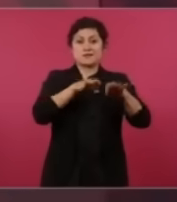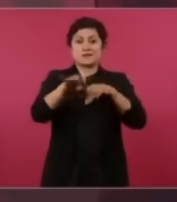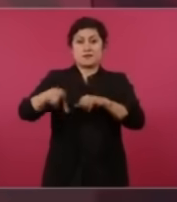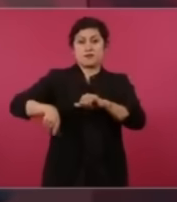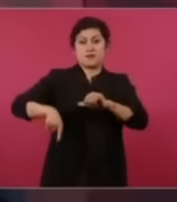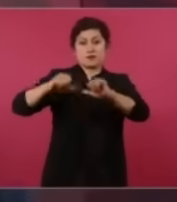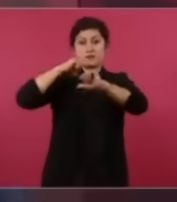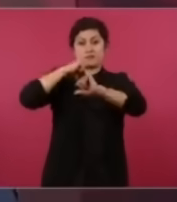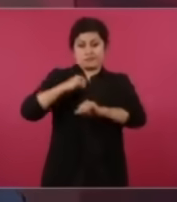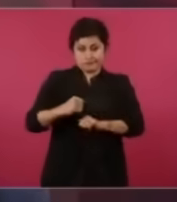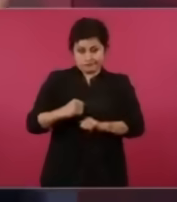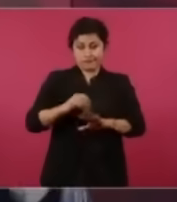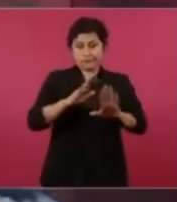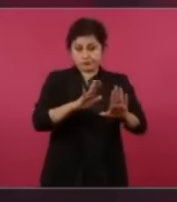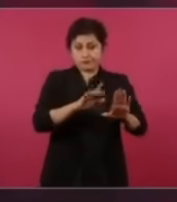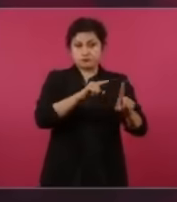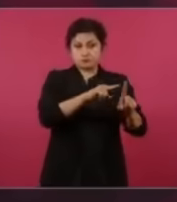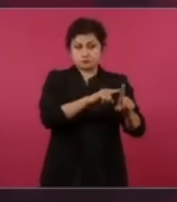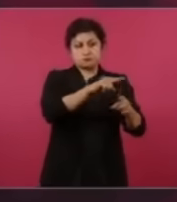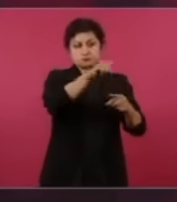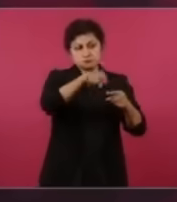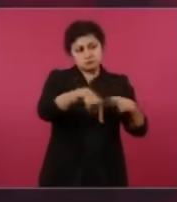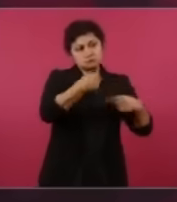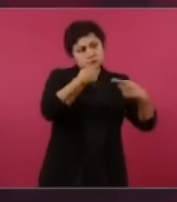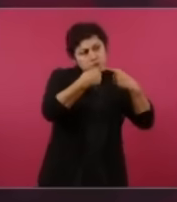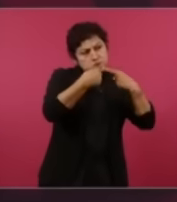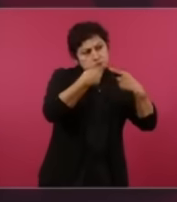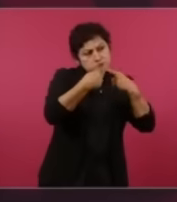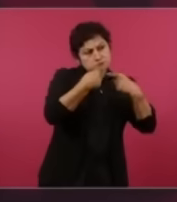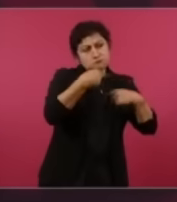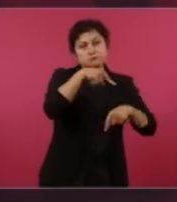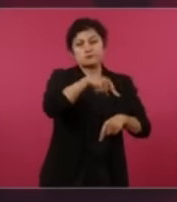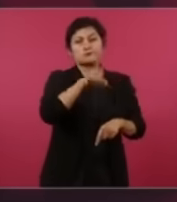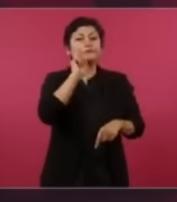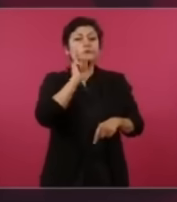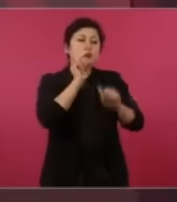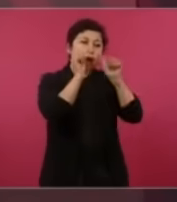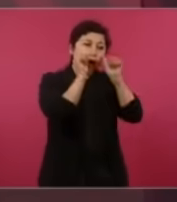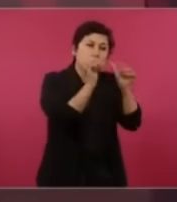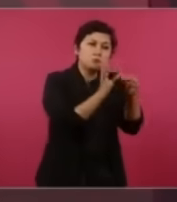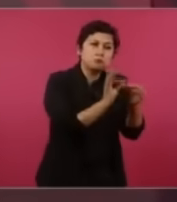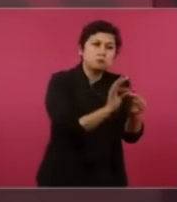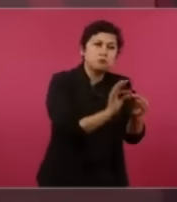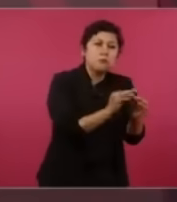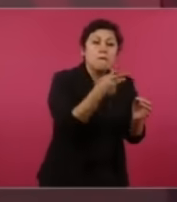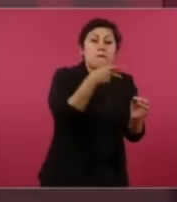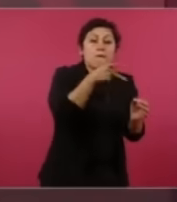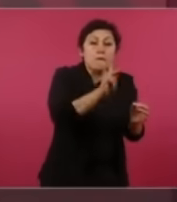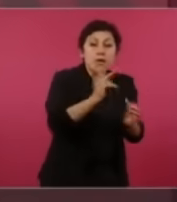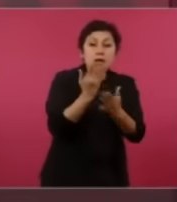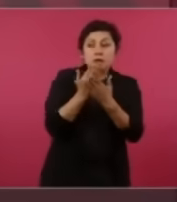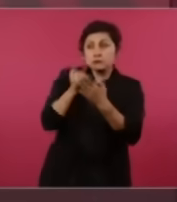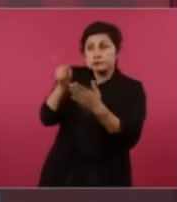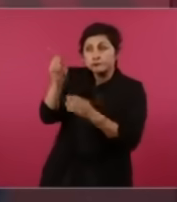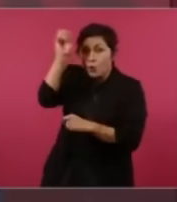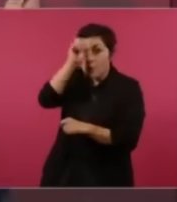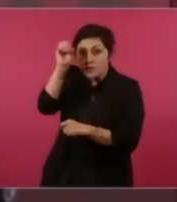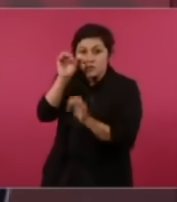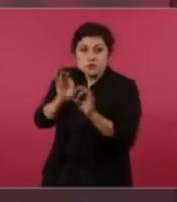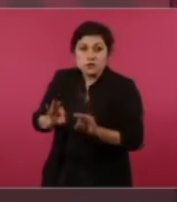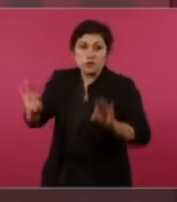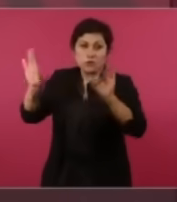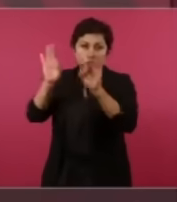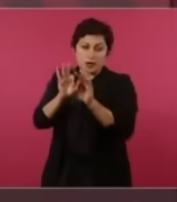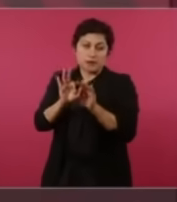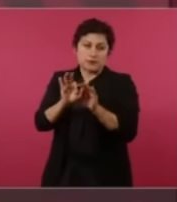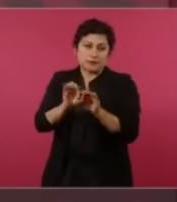Pero que su opinión es importante. Entonces, le dice Roberto Hernández que él está viviendo